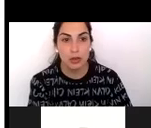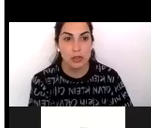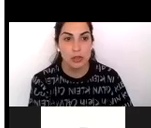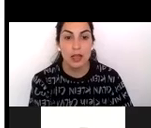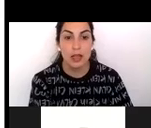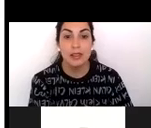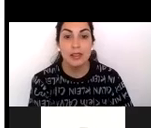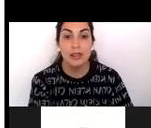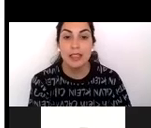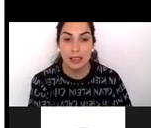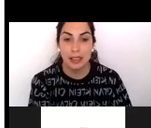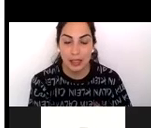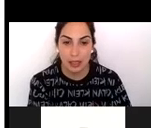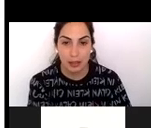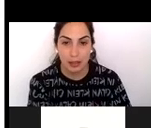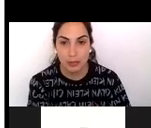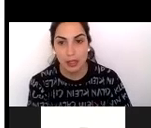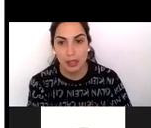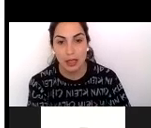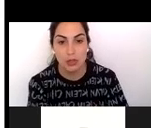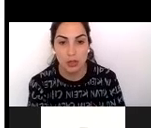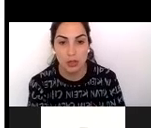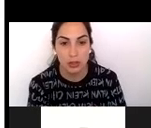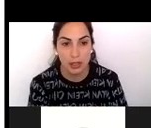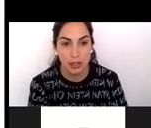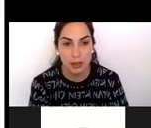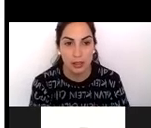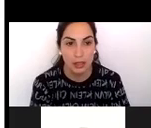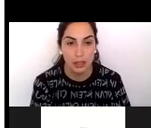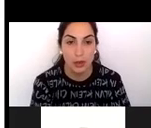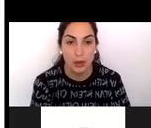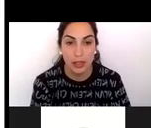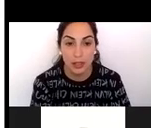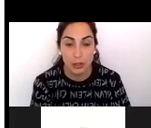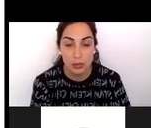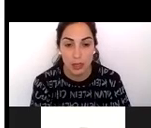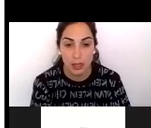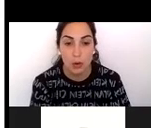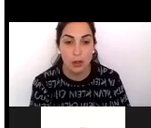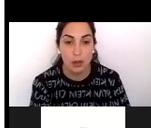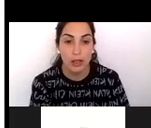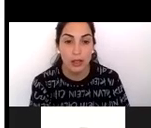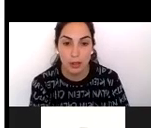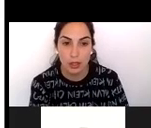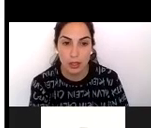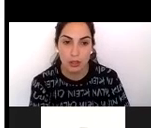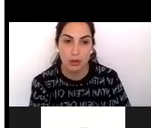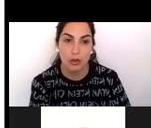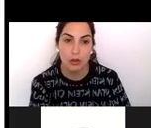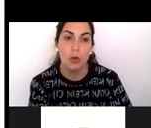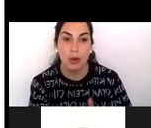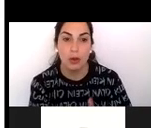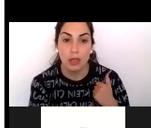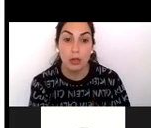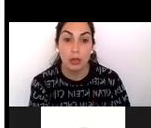otra cosa, tiene que atender a la realidad. En este caso, a lo contingente. El lenguaje tiene que usar un lenguaje periodístico,